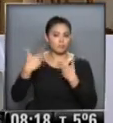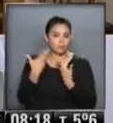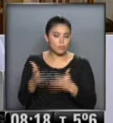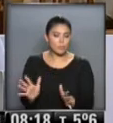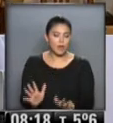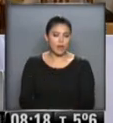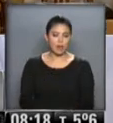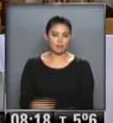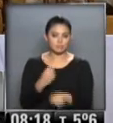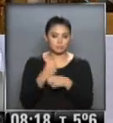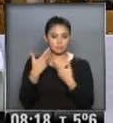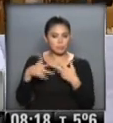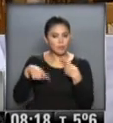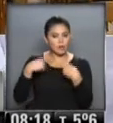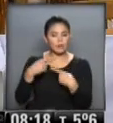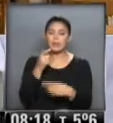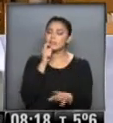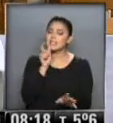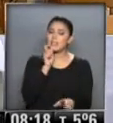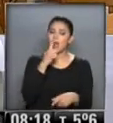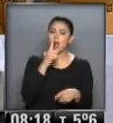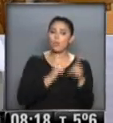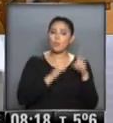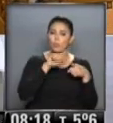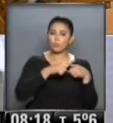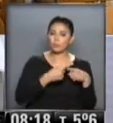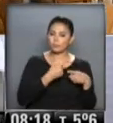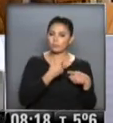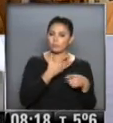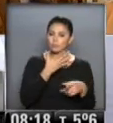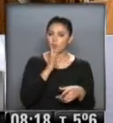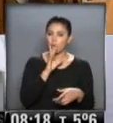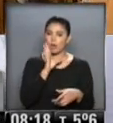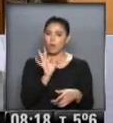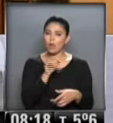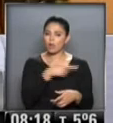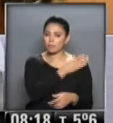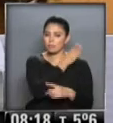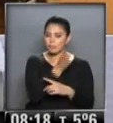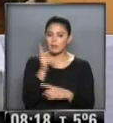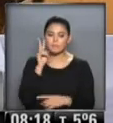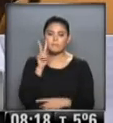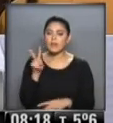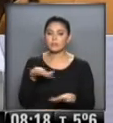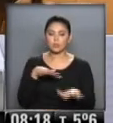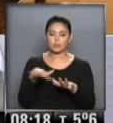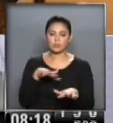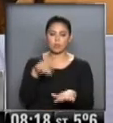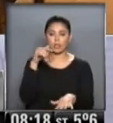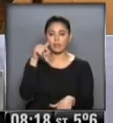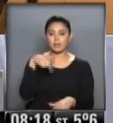trabajando normalmente. El tema es, ¿hay algún funcionario que se haya acercado para ver cuál es la